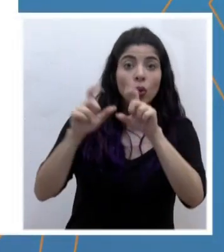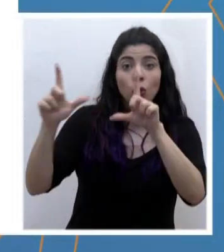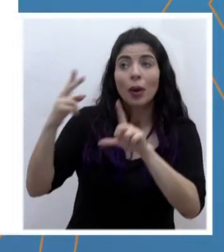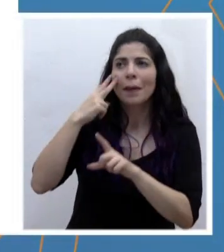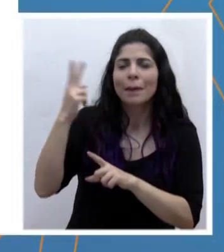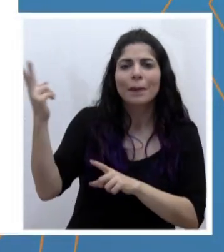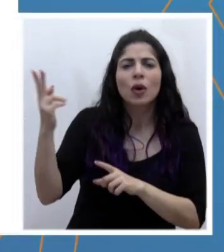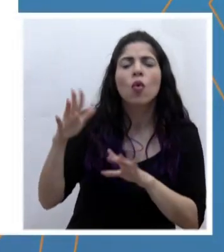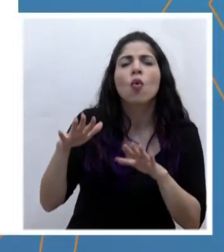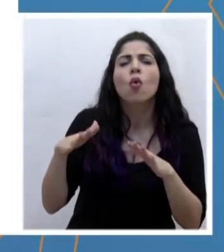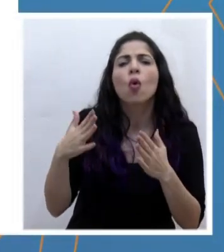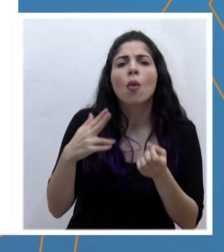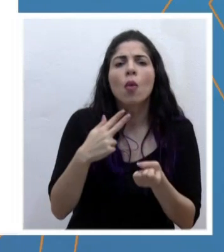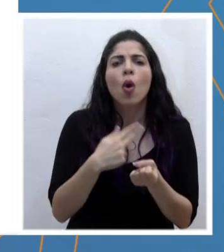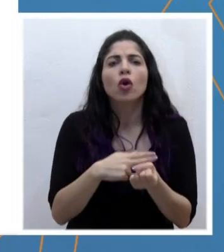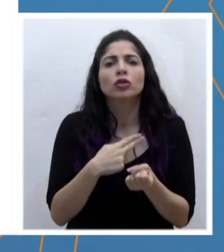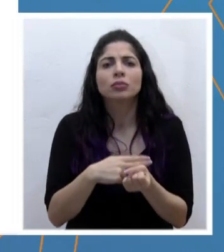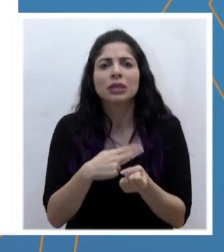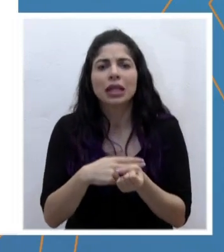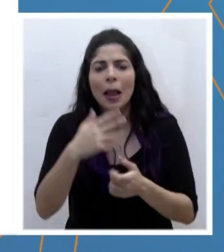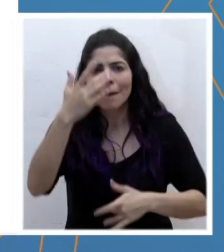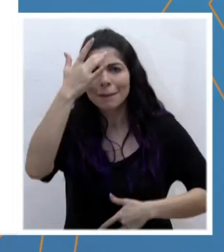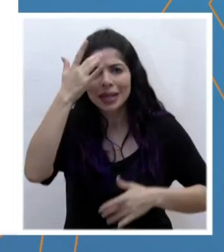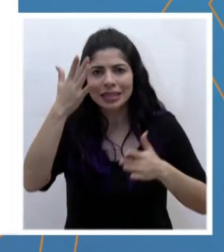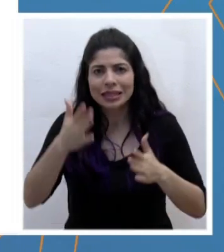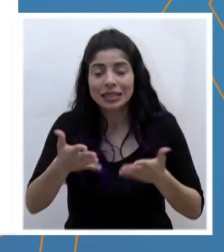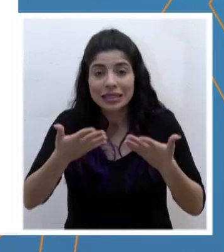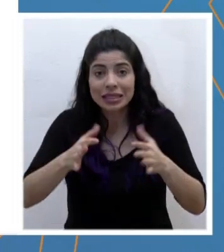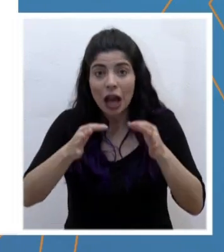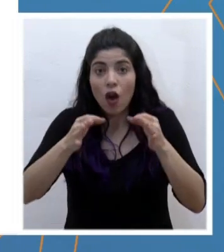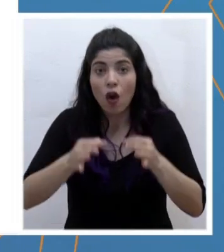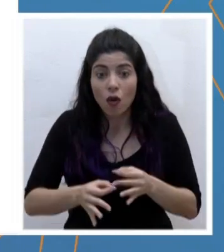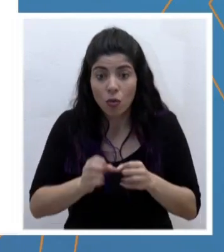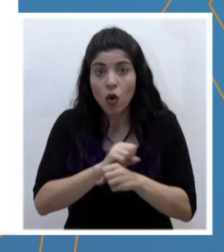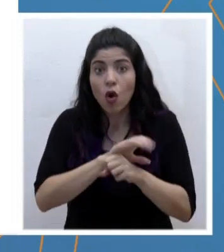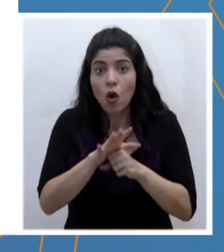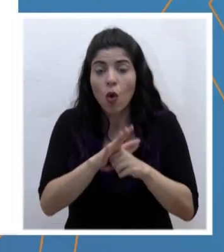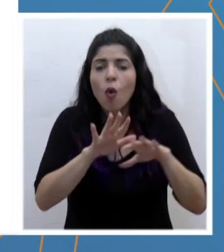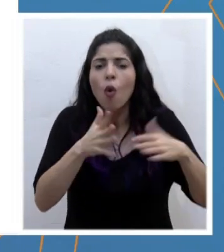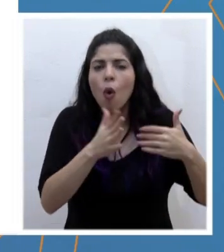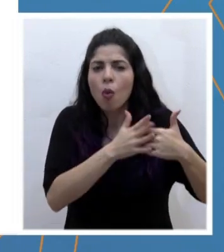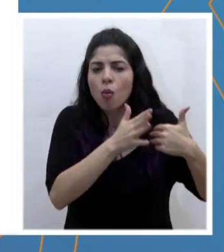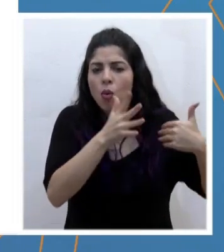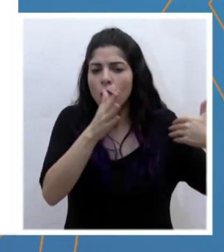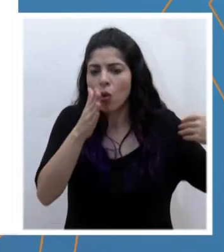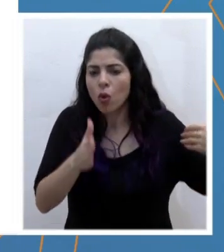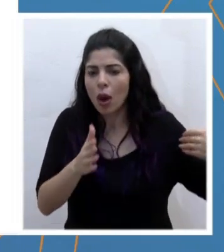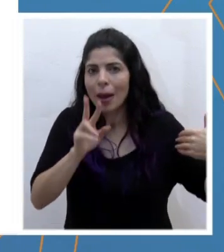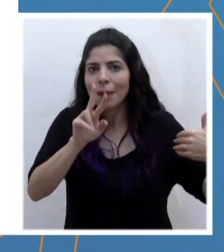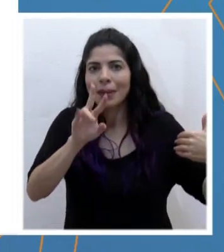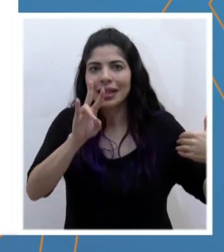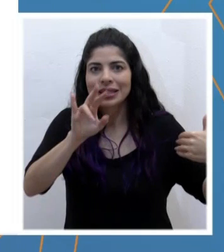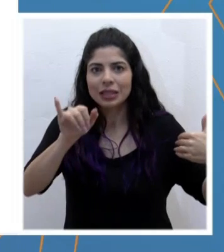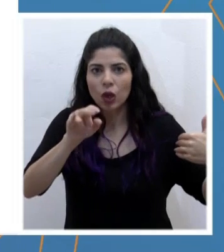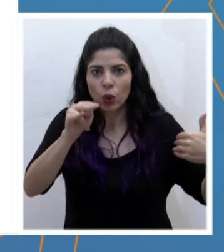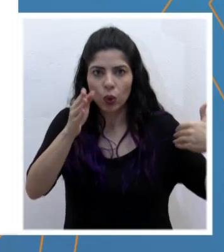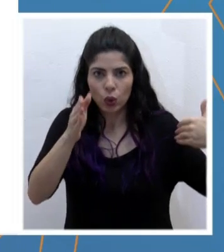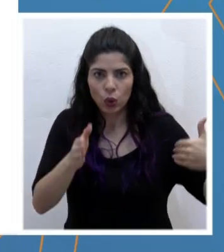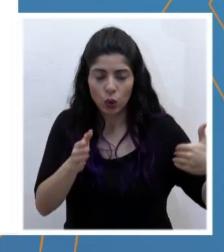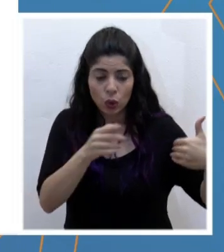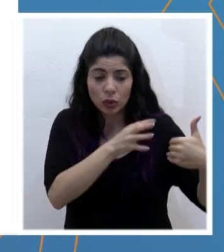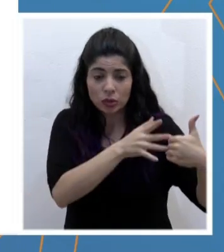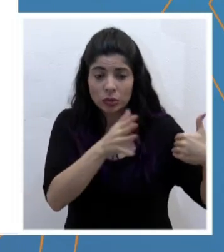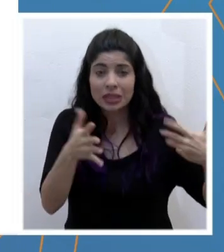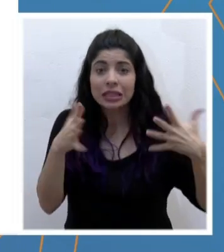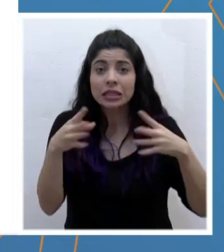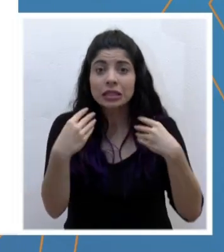el comportamiento de las hospitalizaciones de los pacientes confirmados por COVID-19 al sábado 27 de junio. Se han